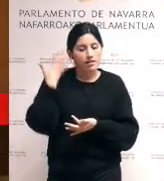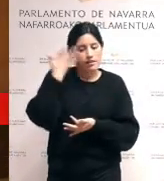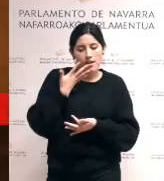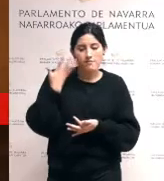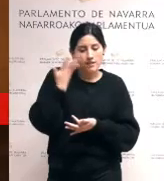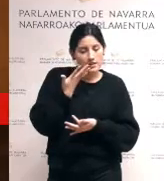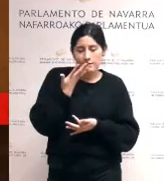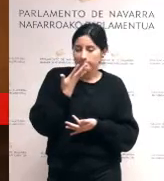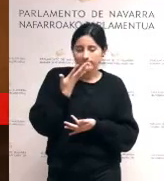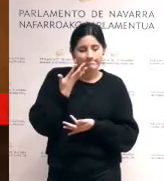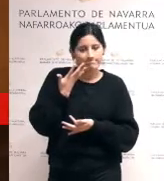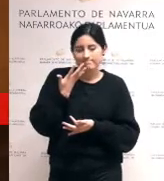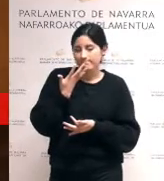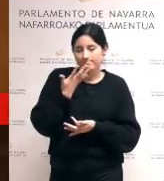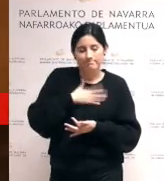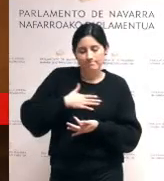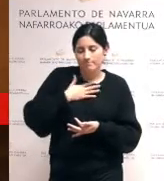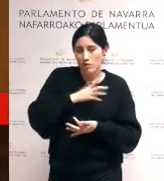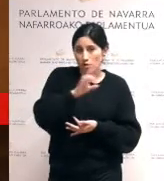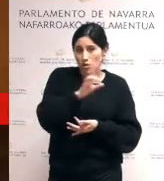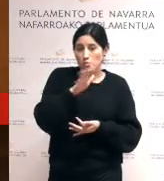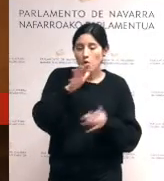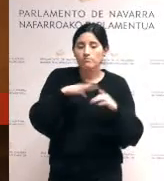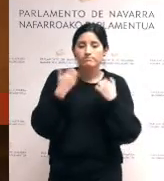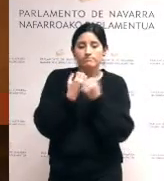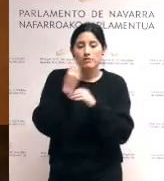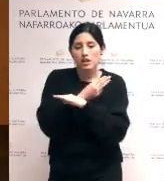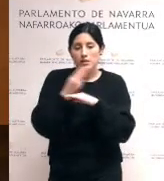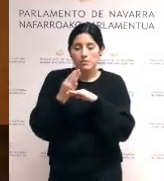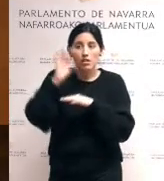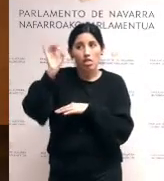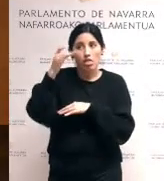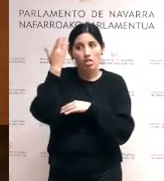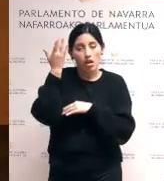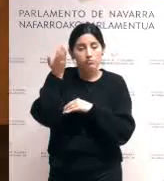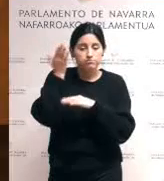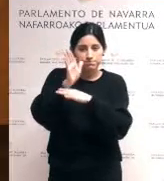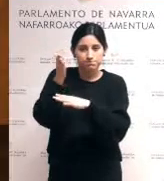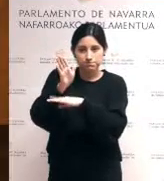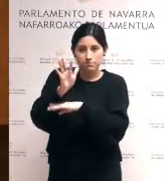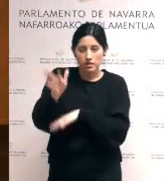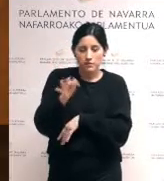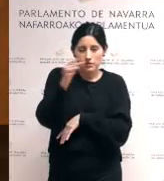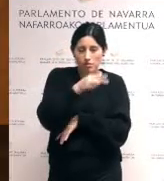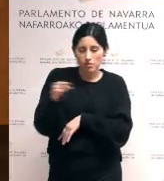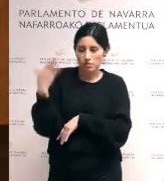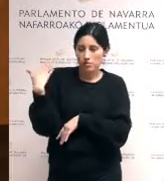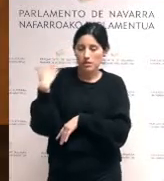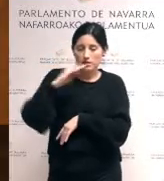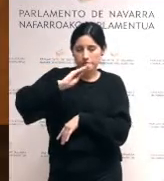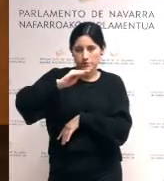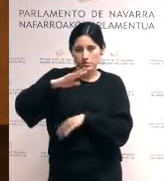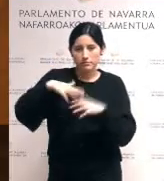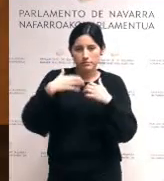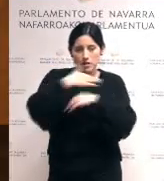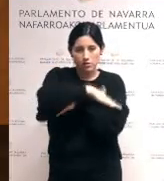crecer y hemos planteado en el Parlamento diversas iniciativas. De hecho, hace tan solo 3 semanas interpelamos al Gobierno de Navarra por esta